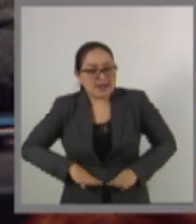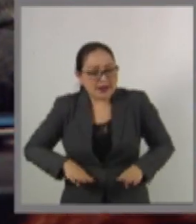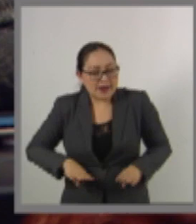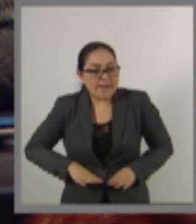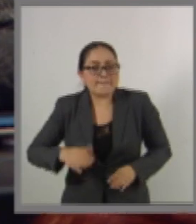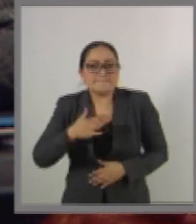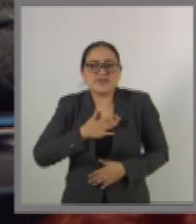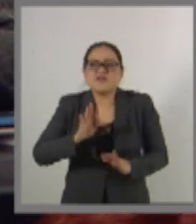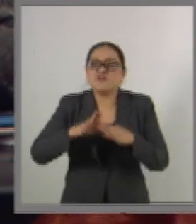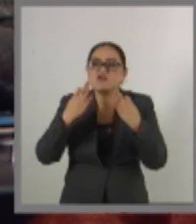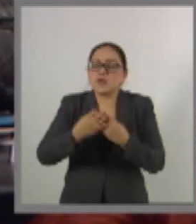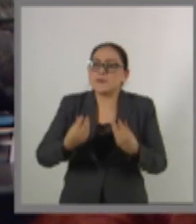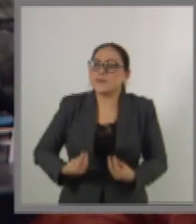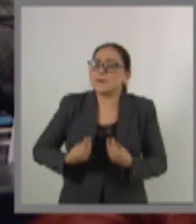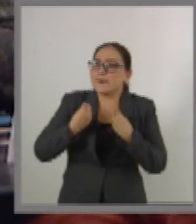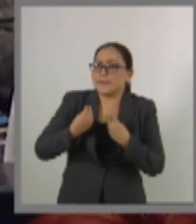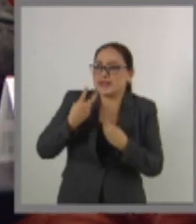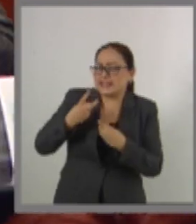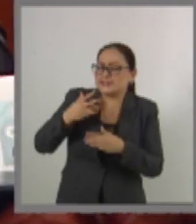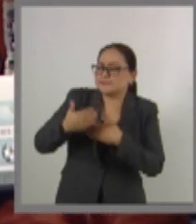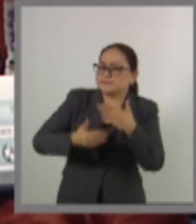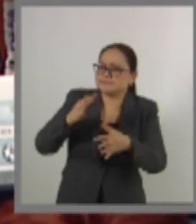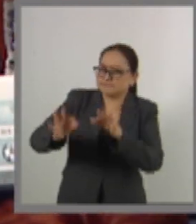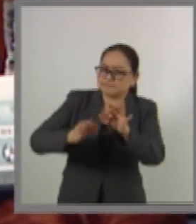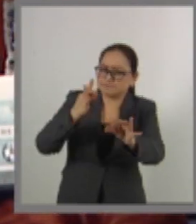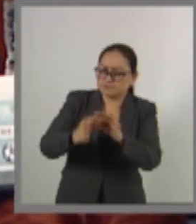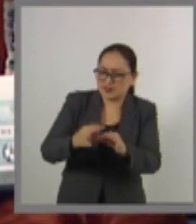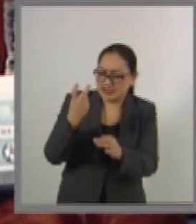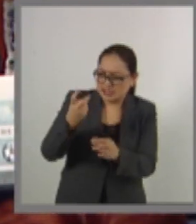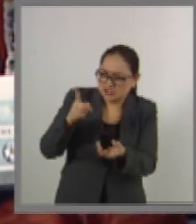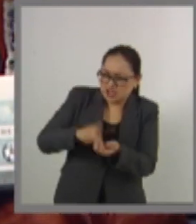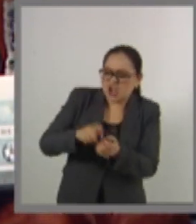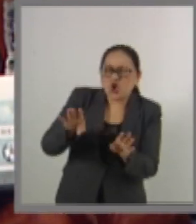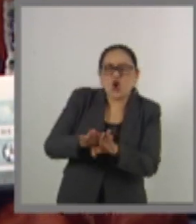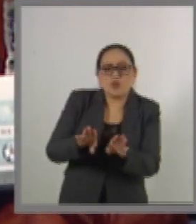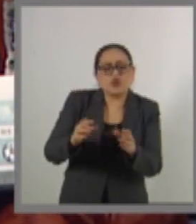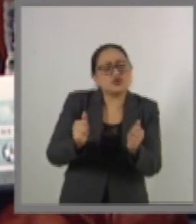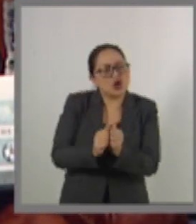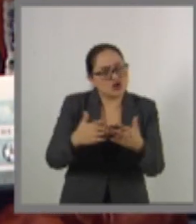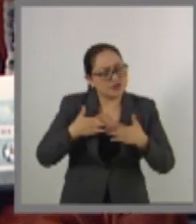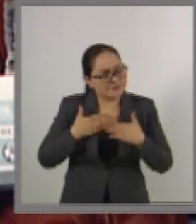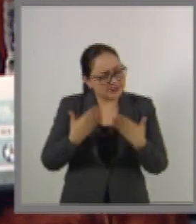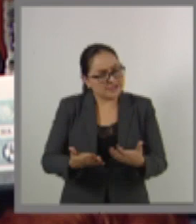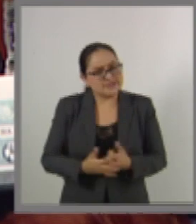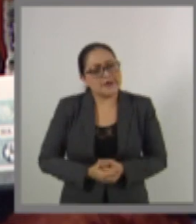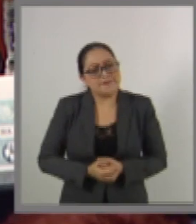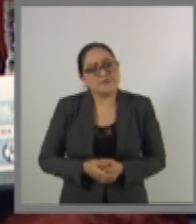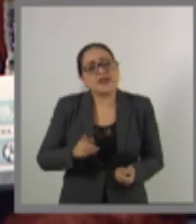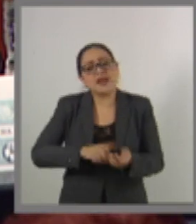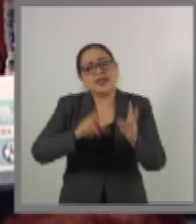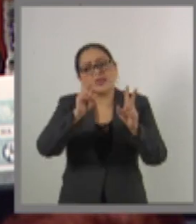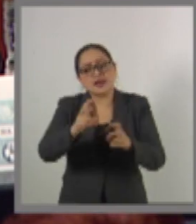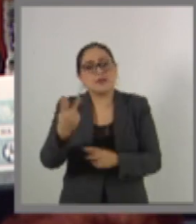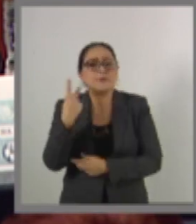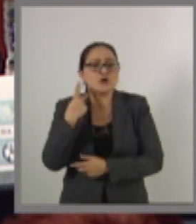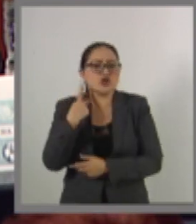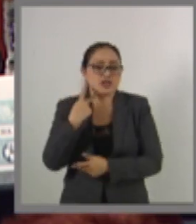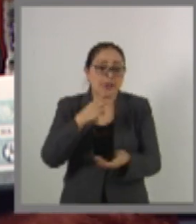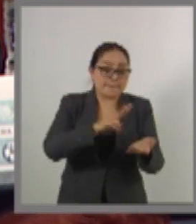y construyen con solidez, construyen con confianza. En política, los valores y las